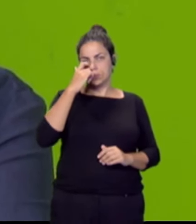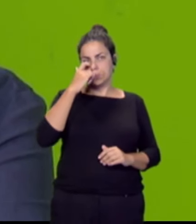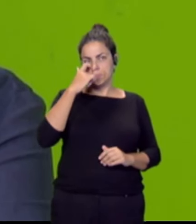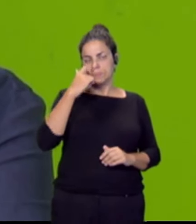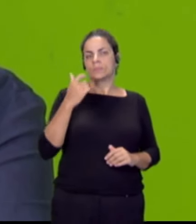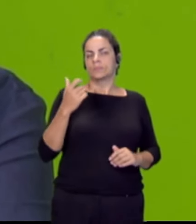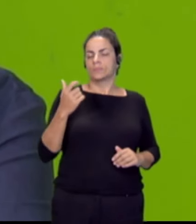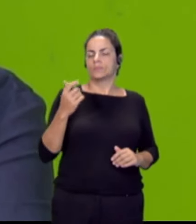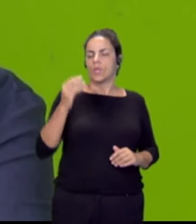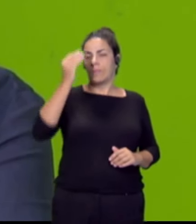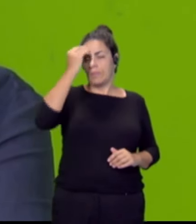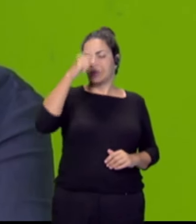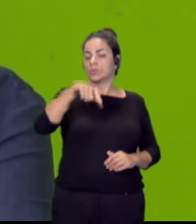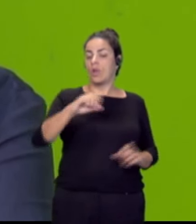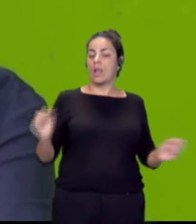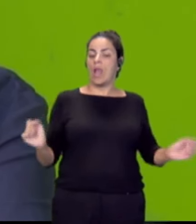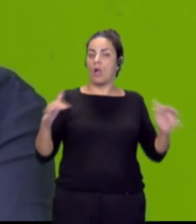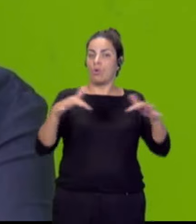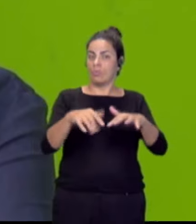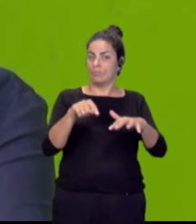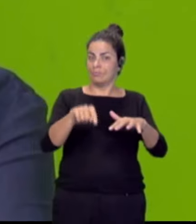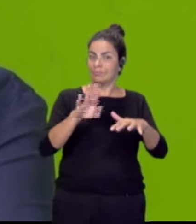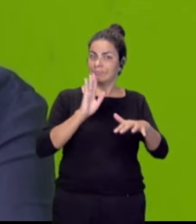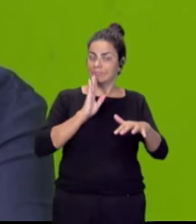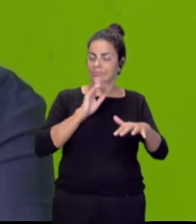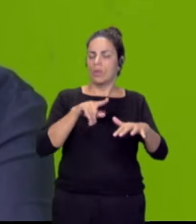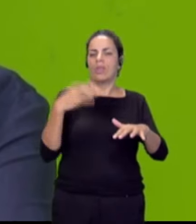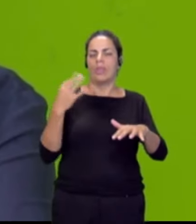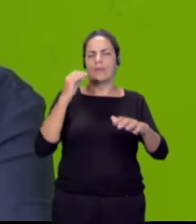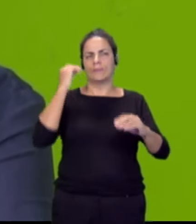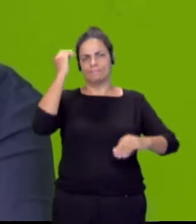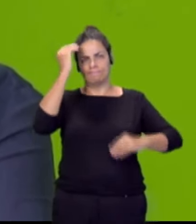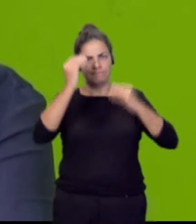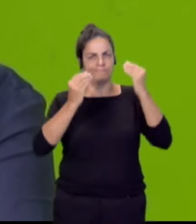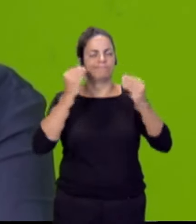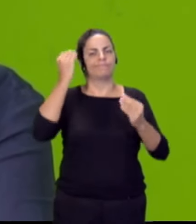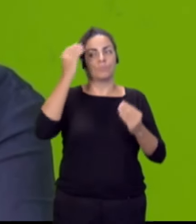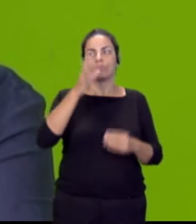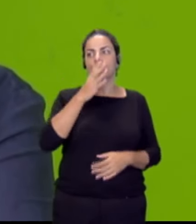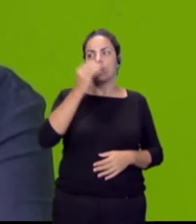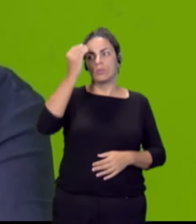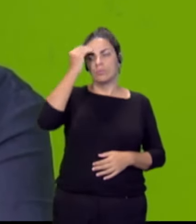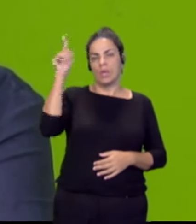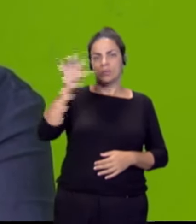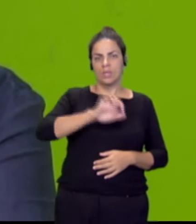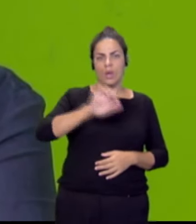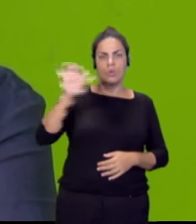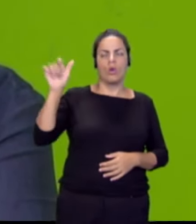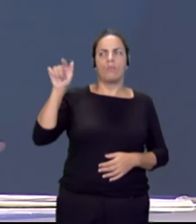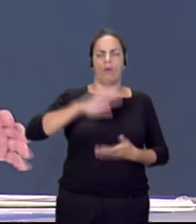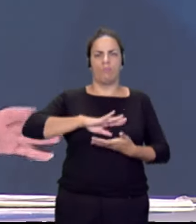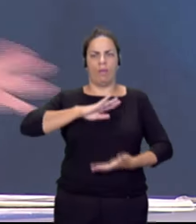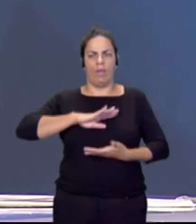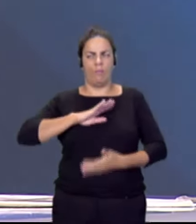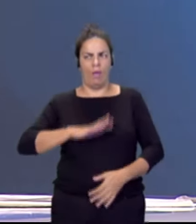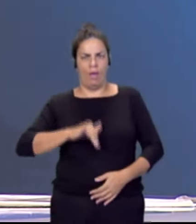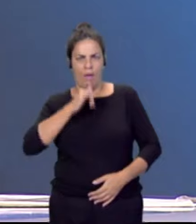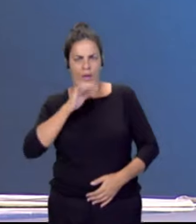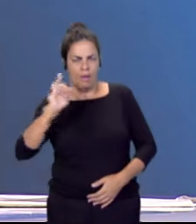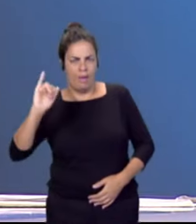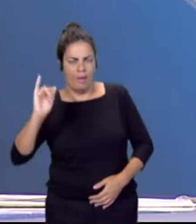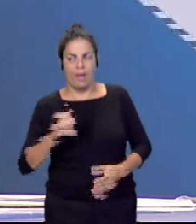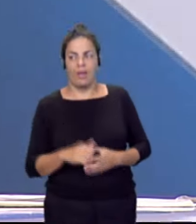reflexionar en esa cumbre, reflexionar y pensar que Europa tiene capacidad suficiente. Aquí tenemos ya